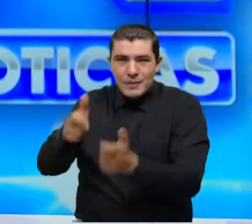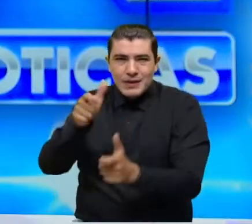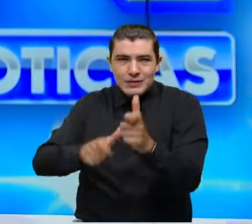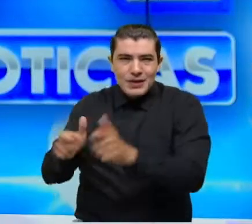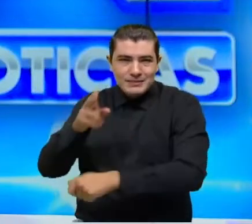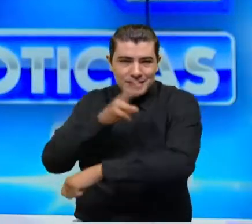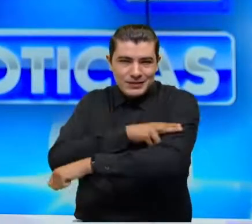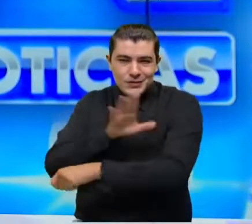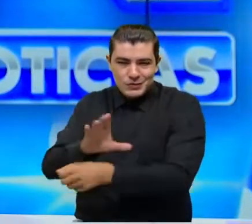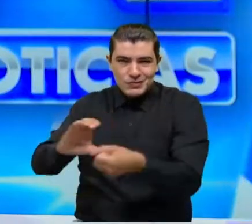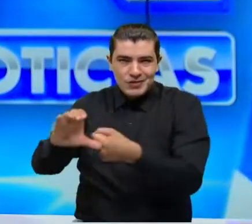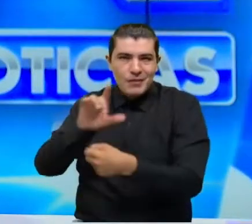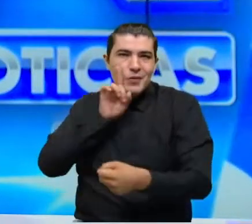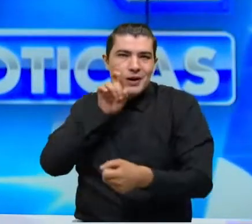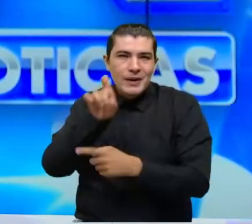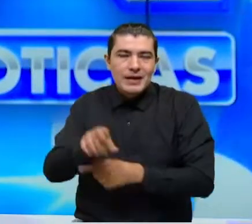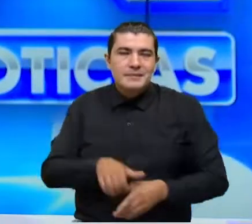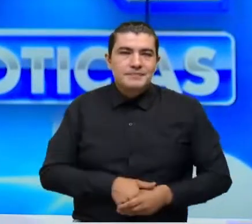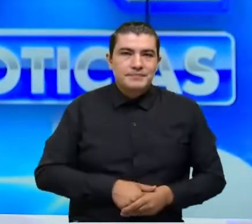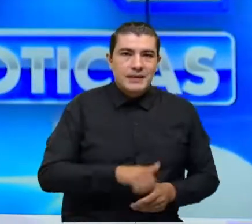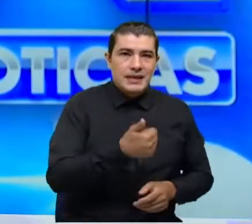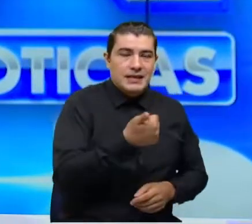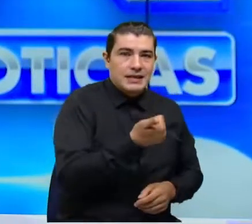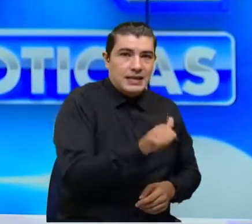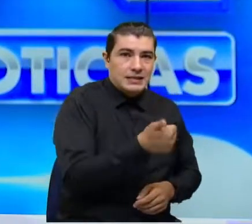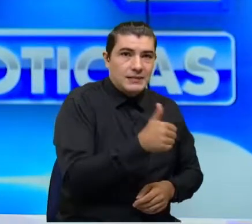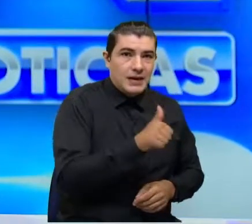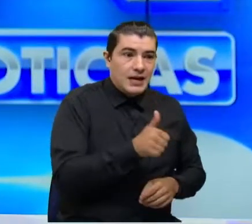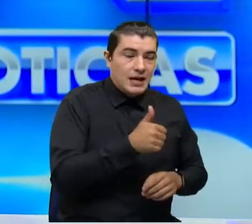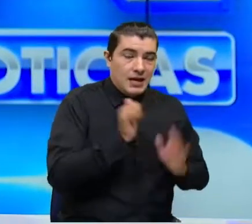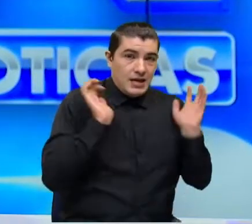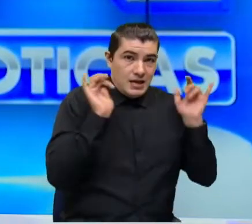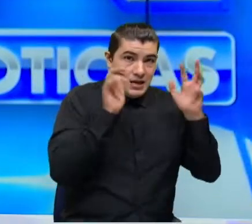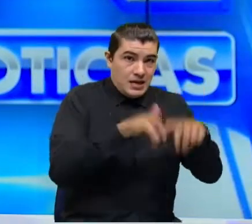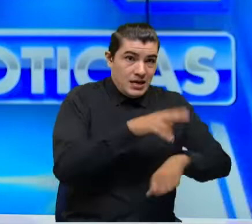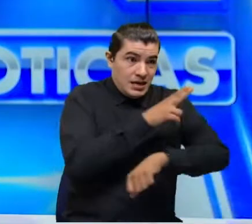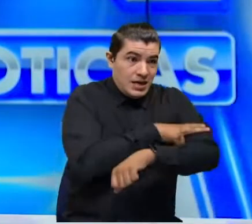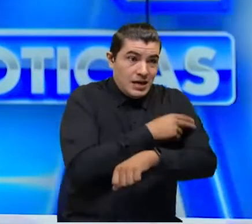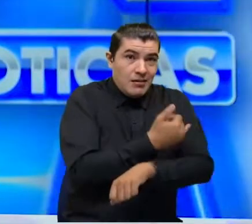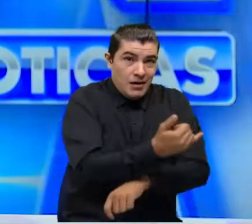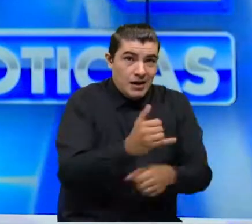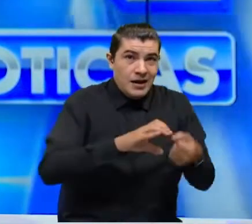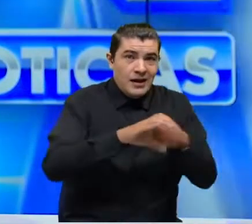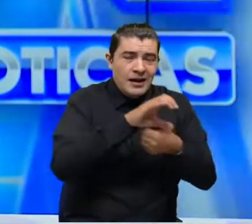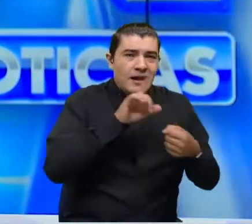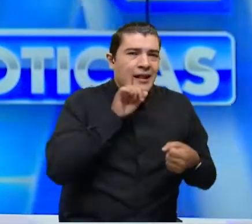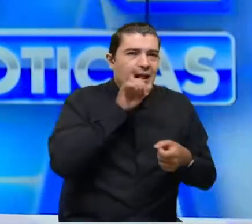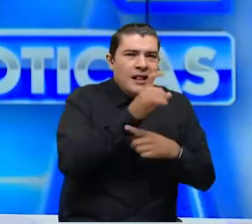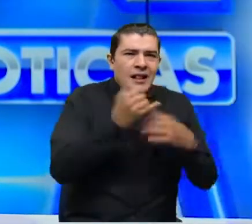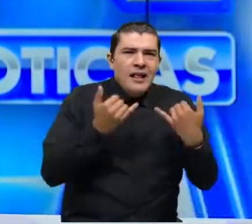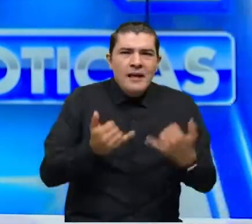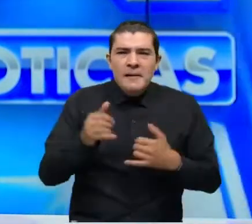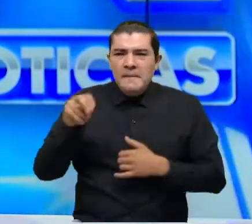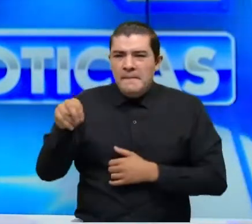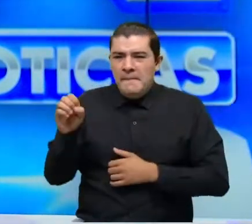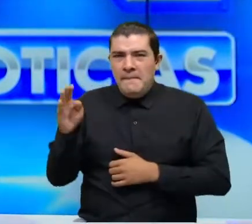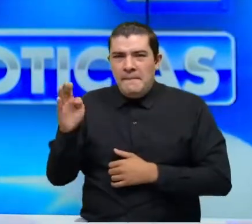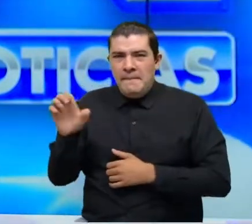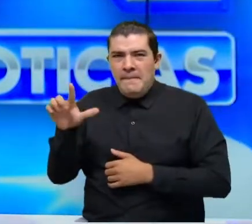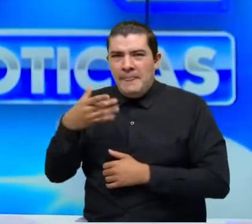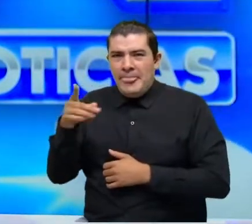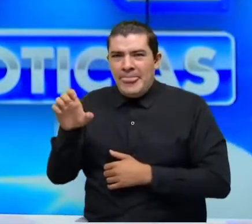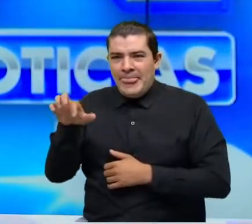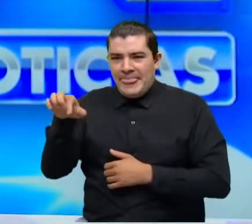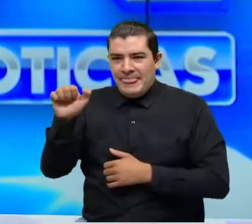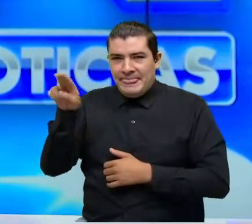Y en el marco de la 10ª Cumbre Nacional de Personería de Colombia, que en esta ocasión se lleva a cabo desde Bucaramanga, la Nobel de Paz Rigoberta Menchú, líder